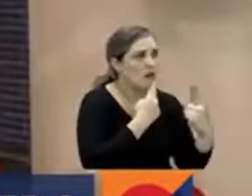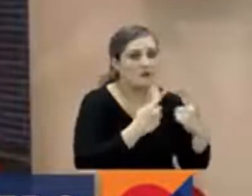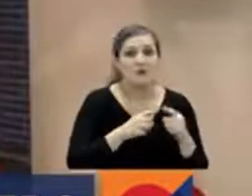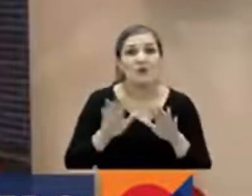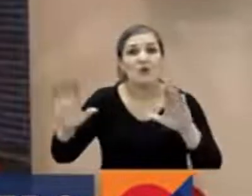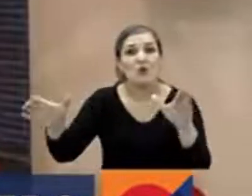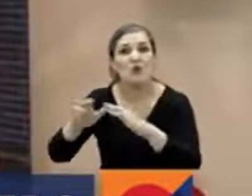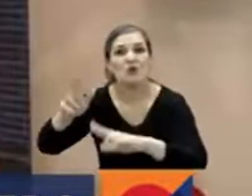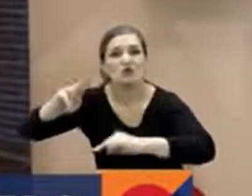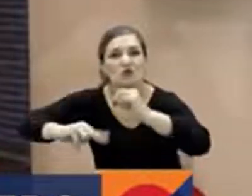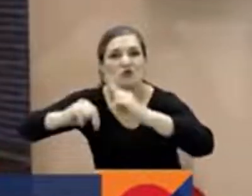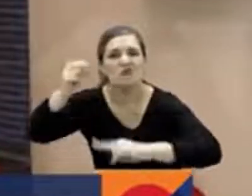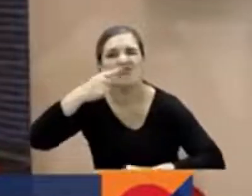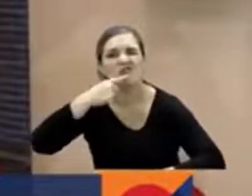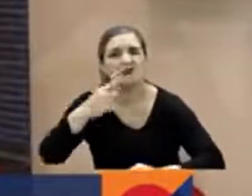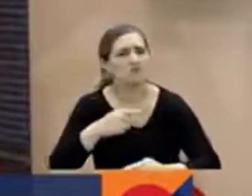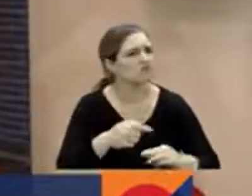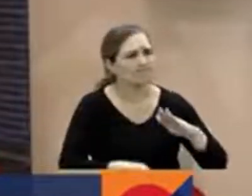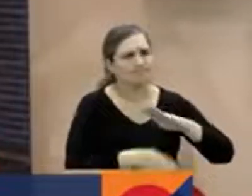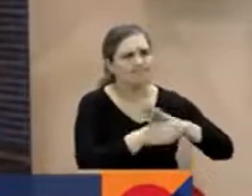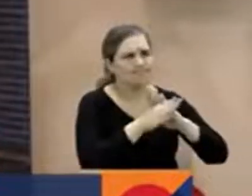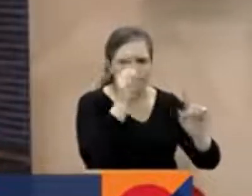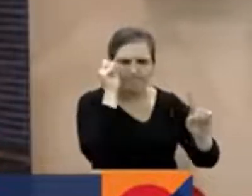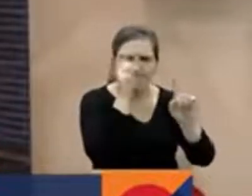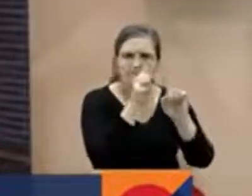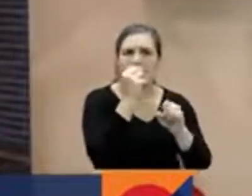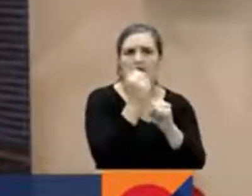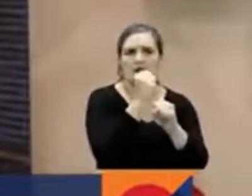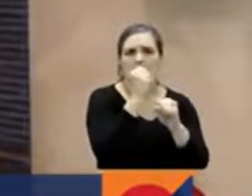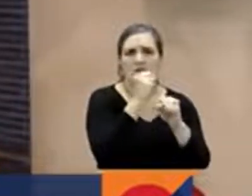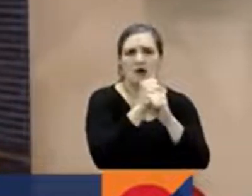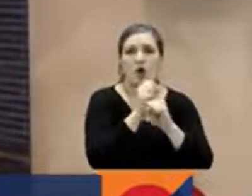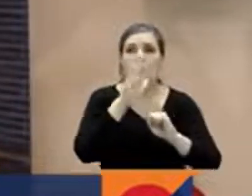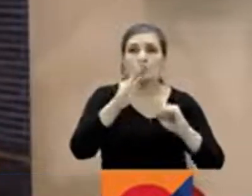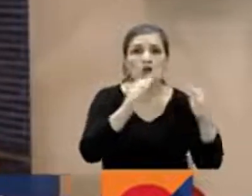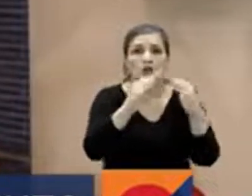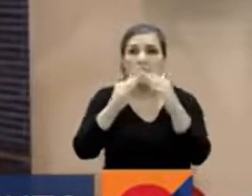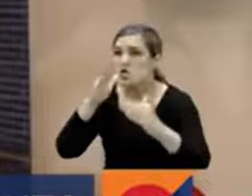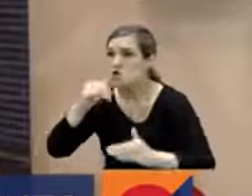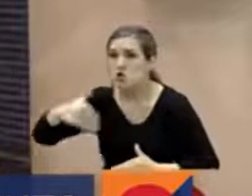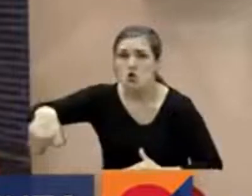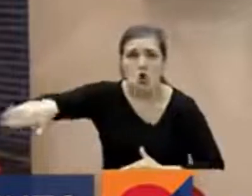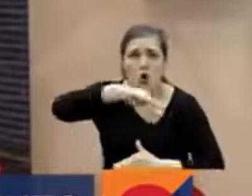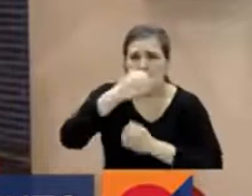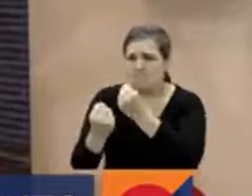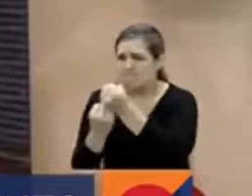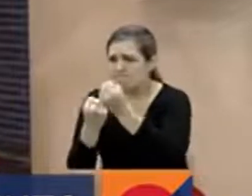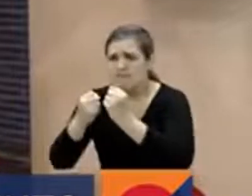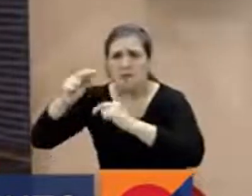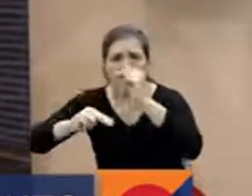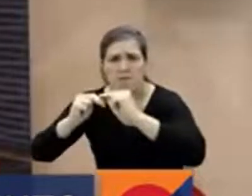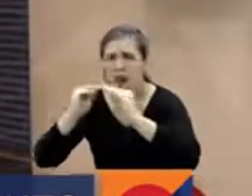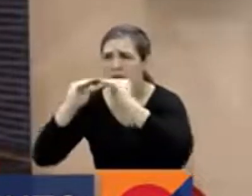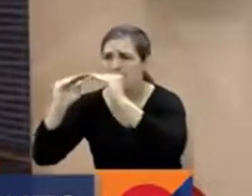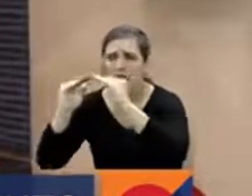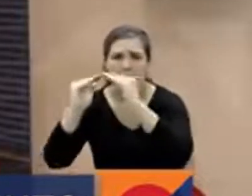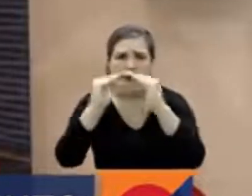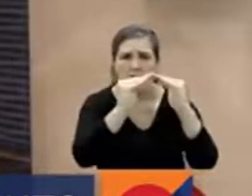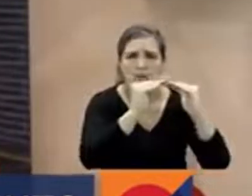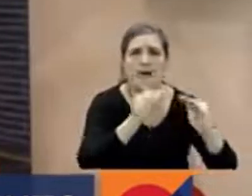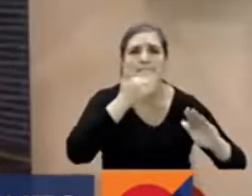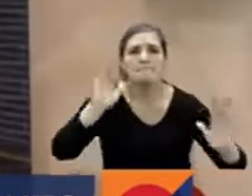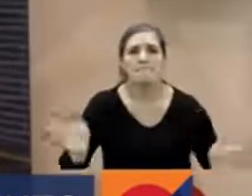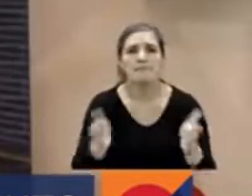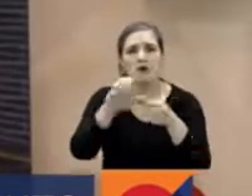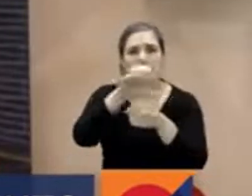Constructores. Estaremos siempre trabajando por superar el déficit de vivienda, por construir más vivienda y mejores ciudades para atender